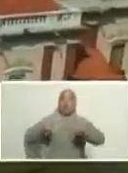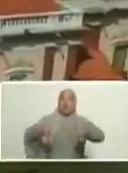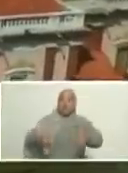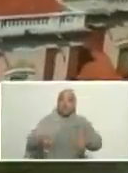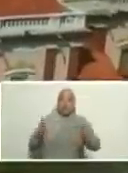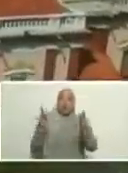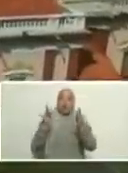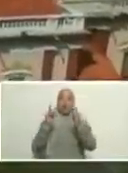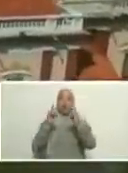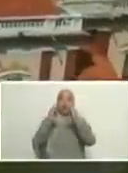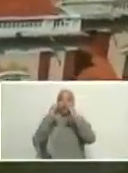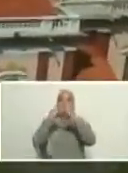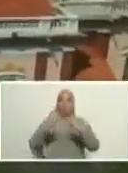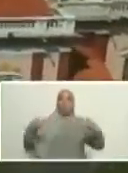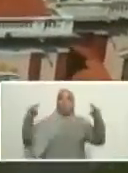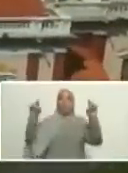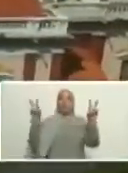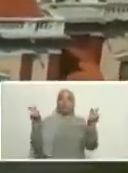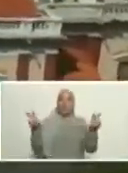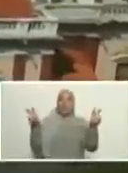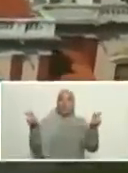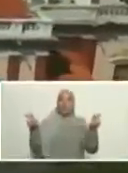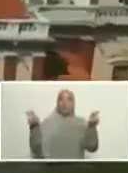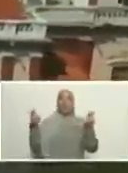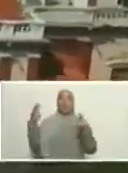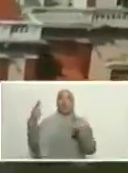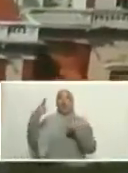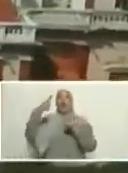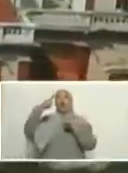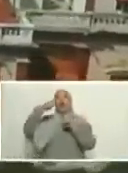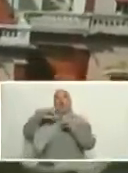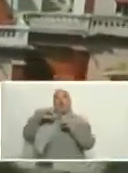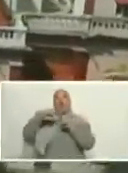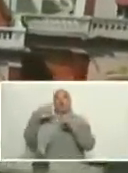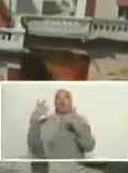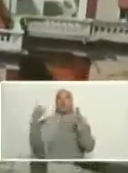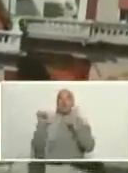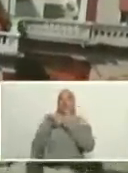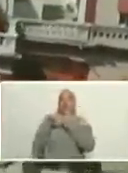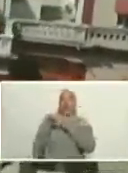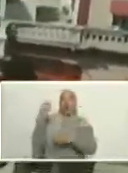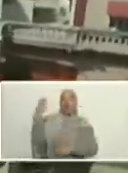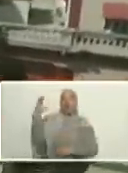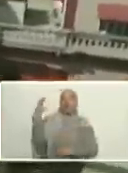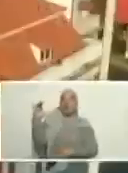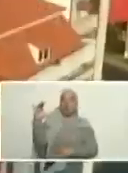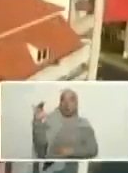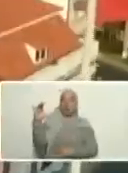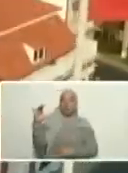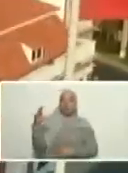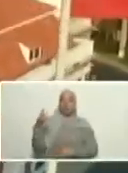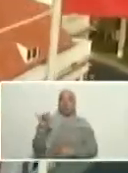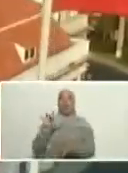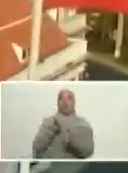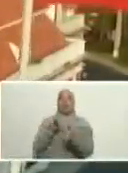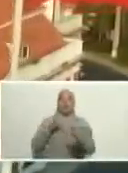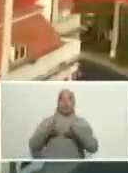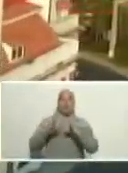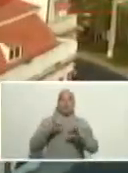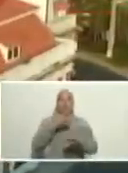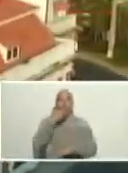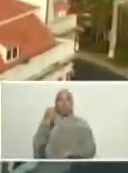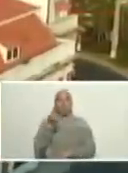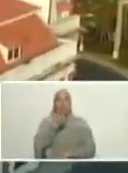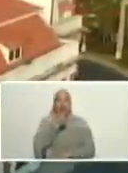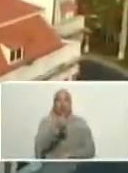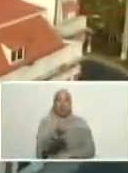Atanasio Girardot, que comunica el departamento del norte de Santander con el estado Táchira, lo que da cuenta un paso más en la normalización